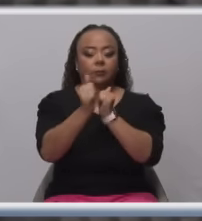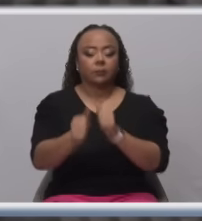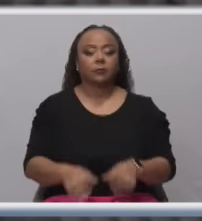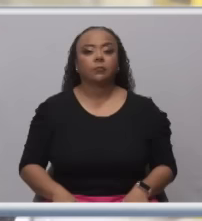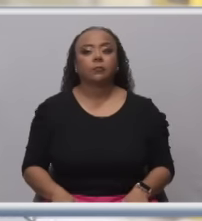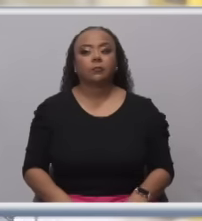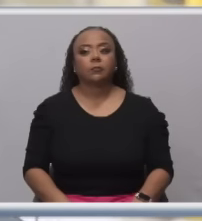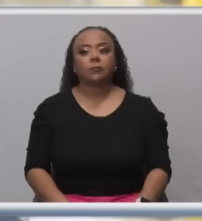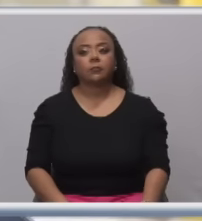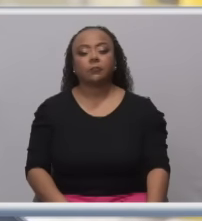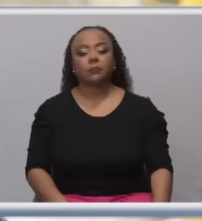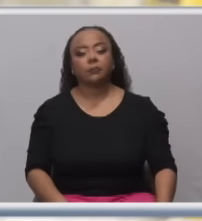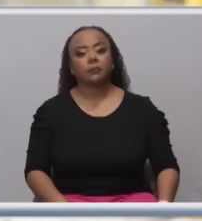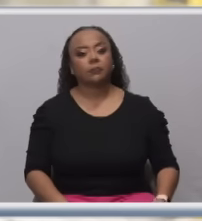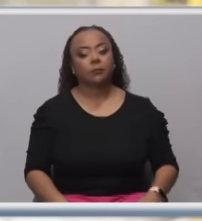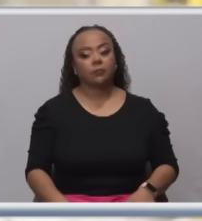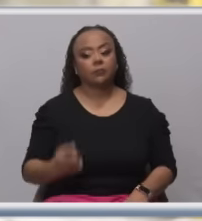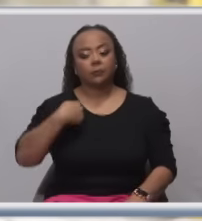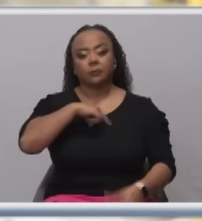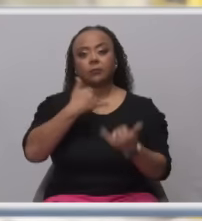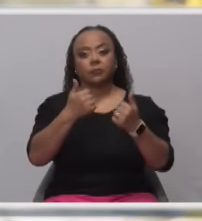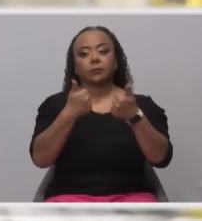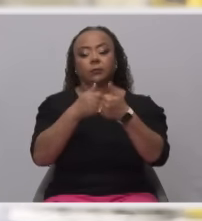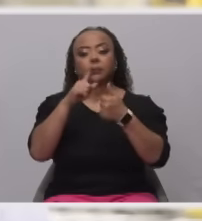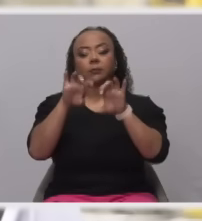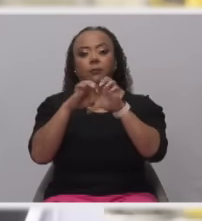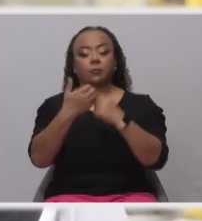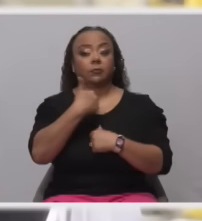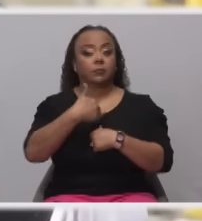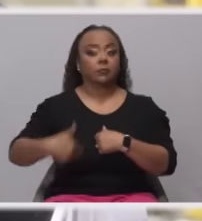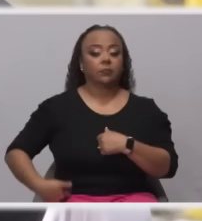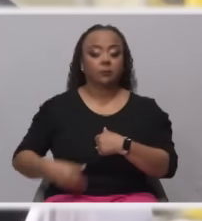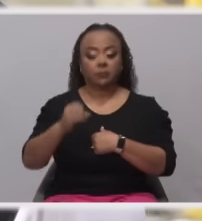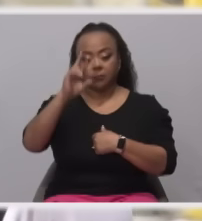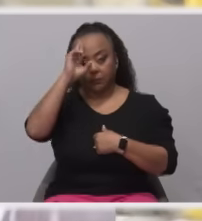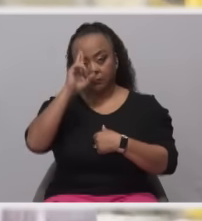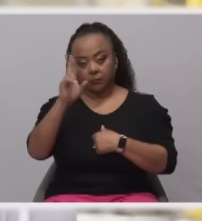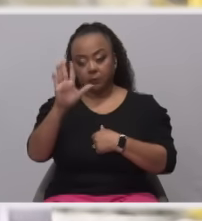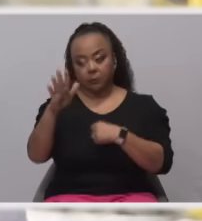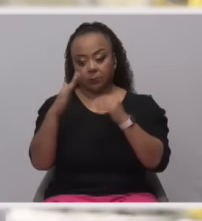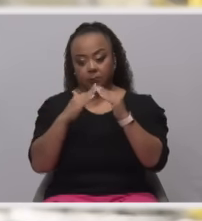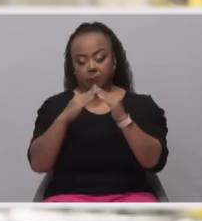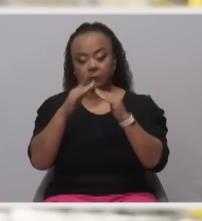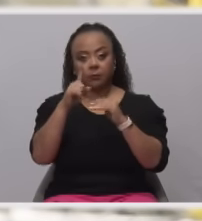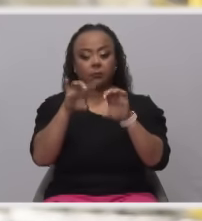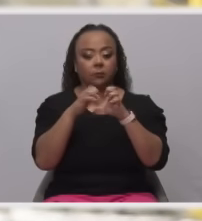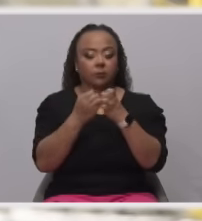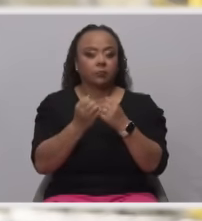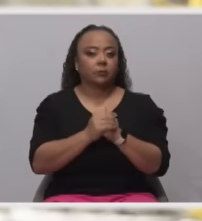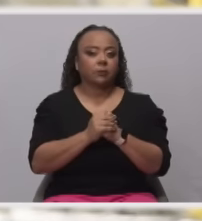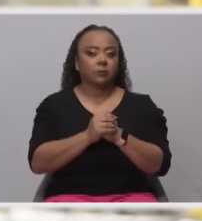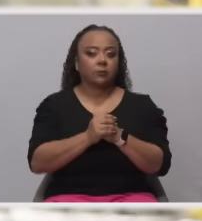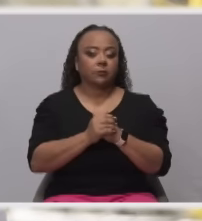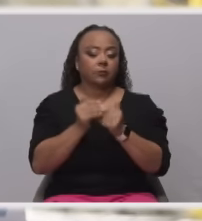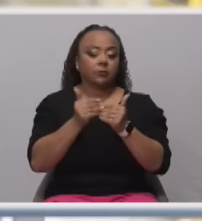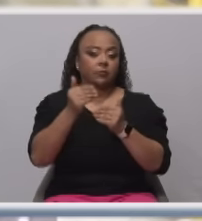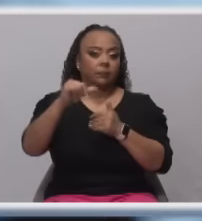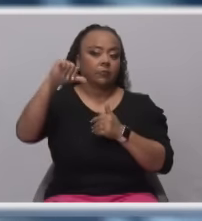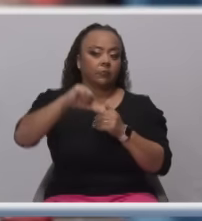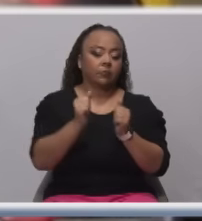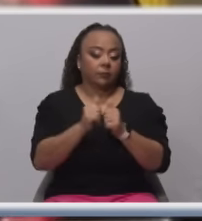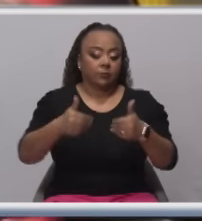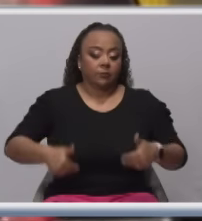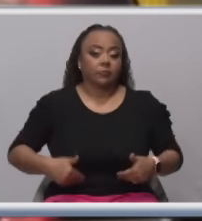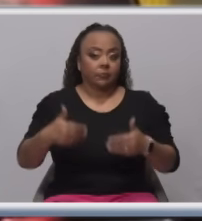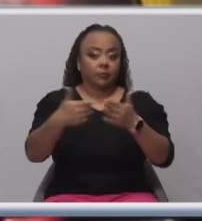clasificar vamos contra un equipo como es ella que es un equipo de mucho respeto en su casa un equipo que viene dolido después de perder con entrenador nuevo